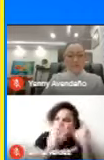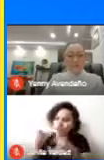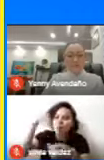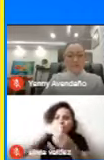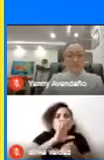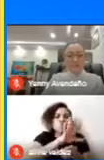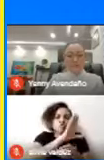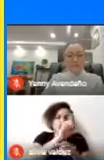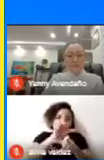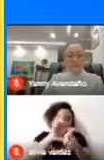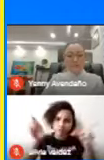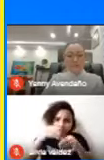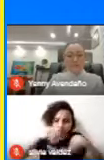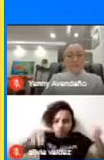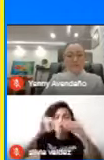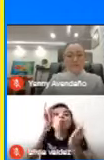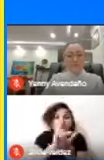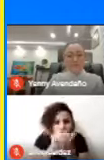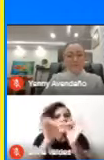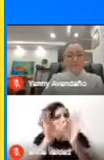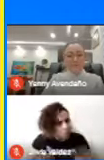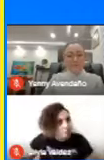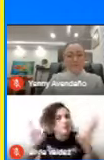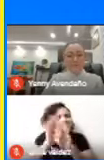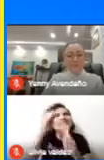territorio. Por eso es tan importante tener una